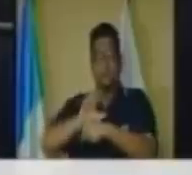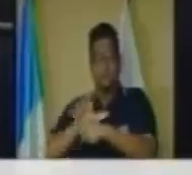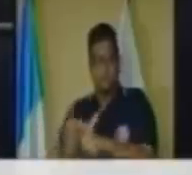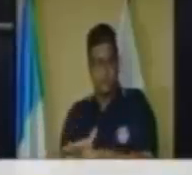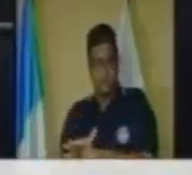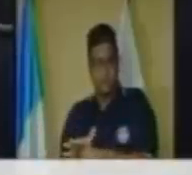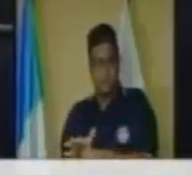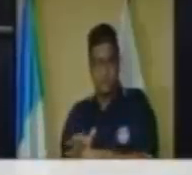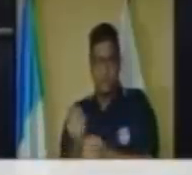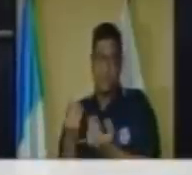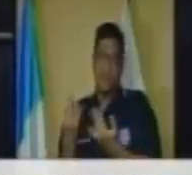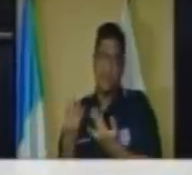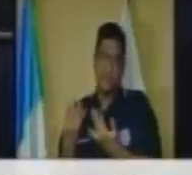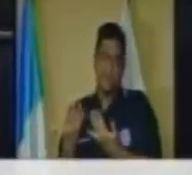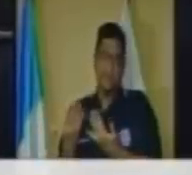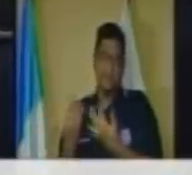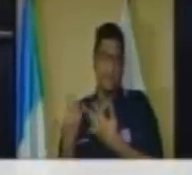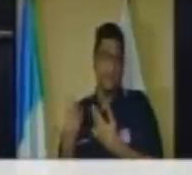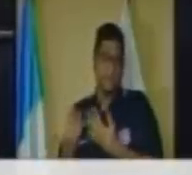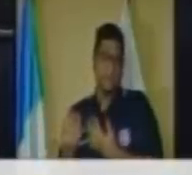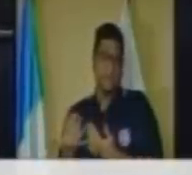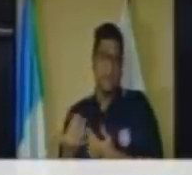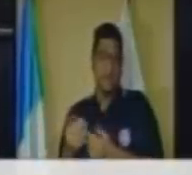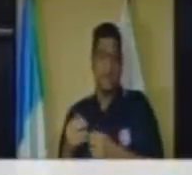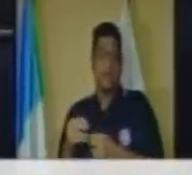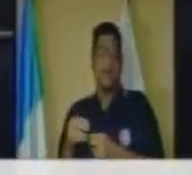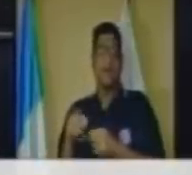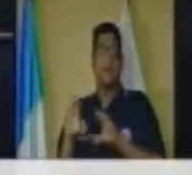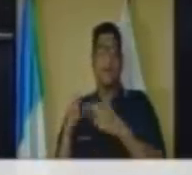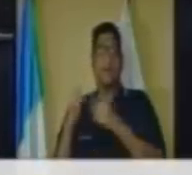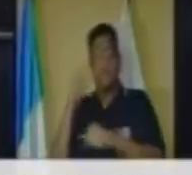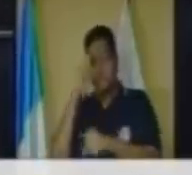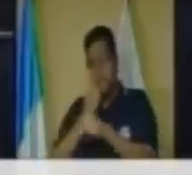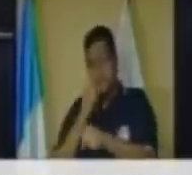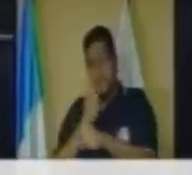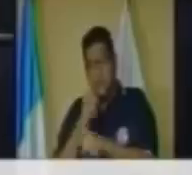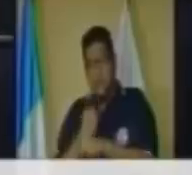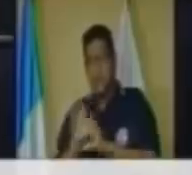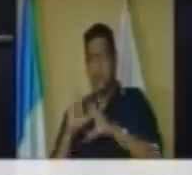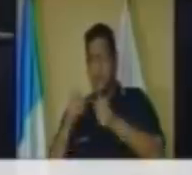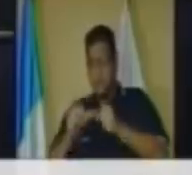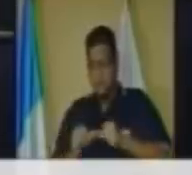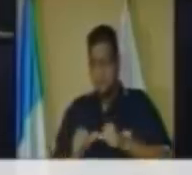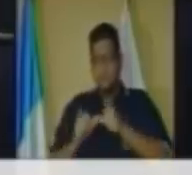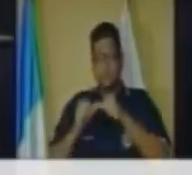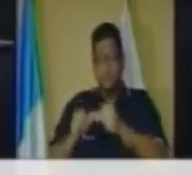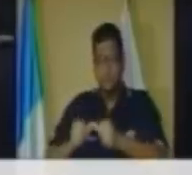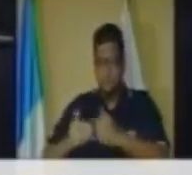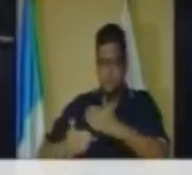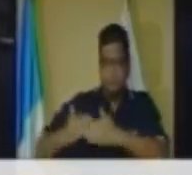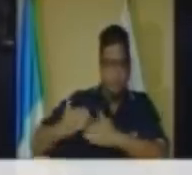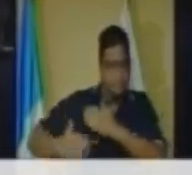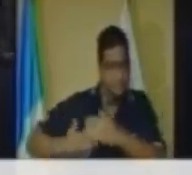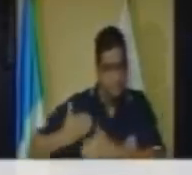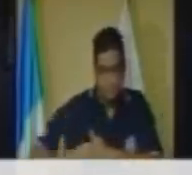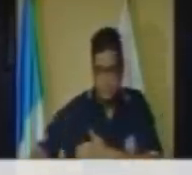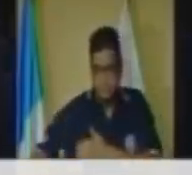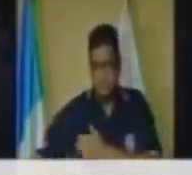antes de ver la evolución. O sea, todo esto se hace un trabajo de análisis conjuntamente